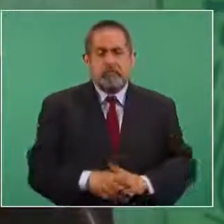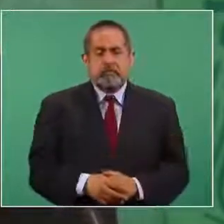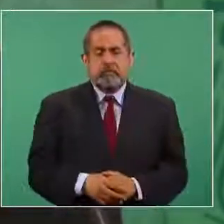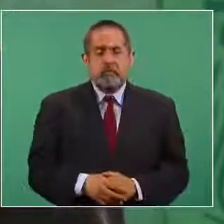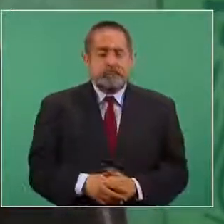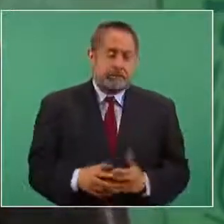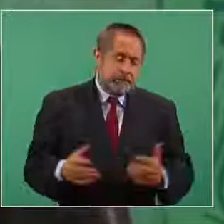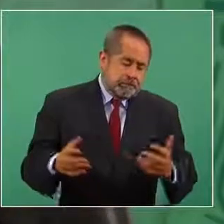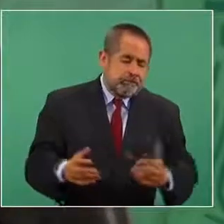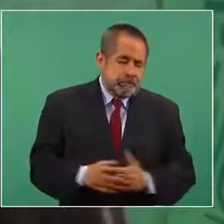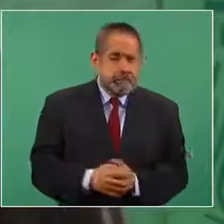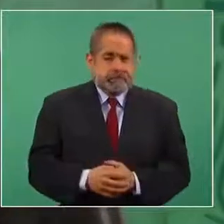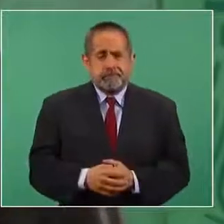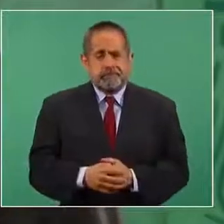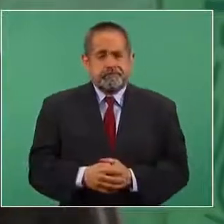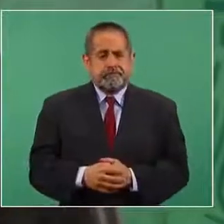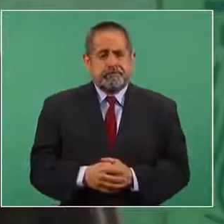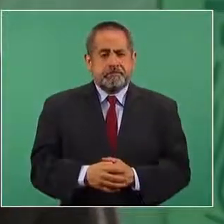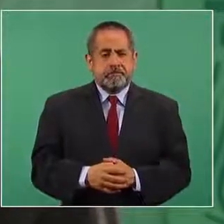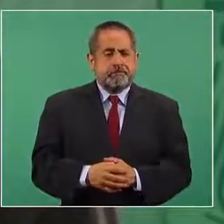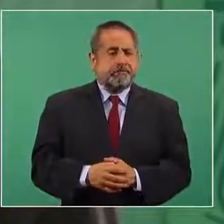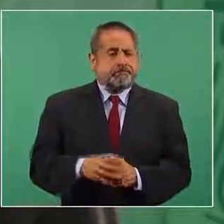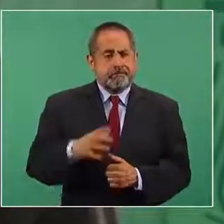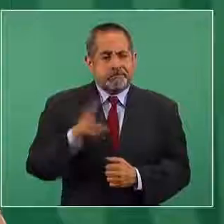Es que hay